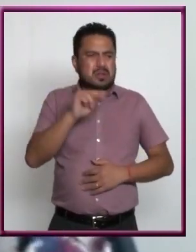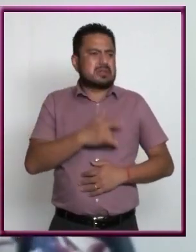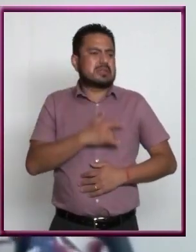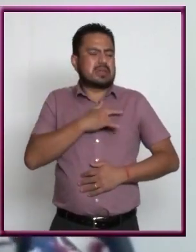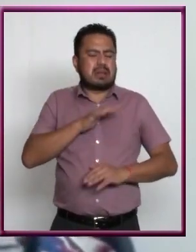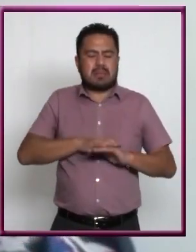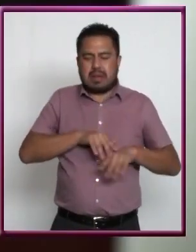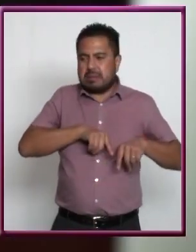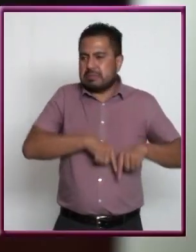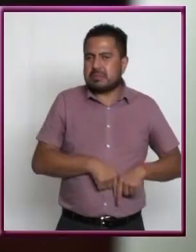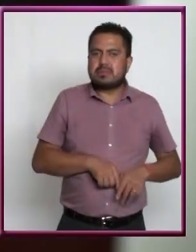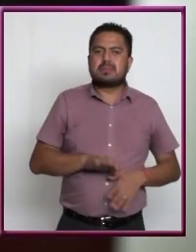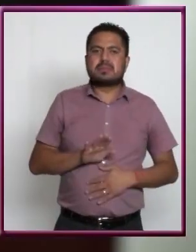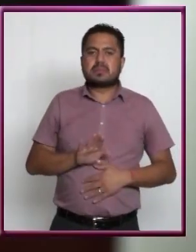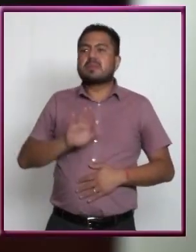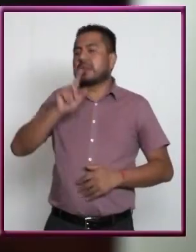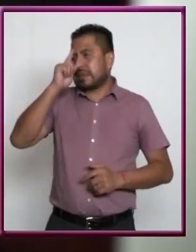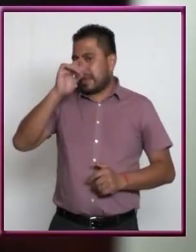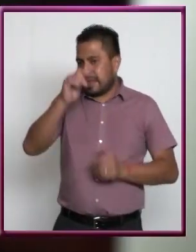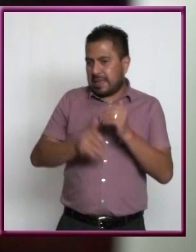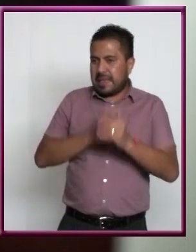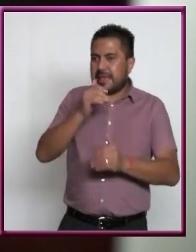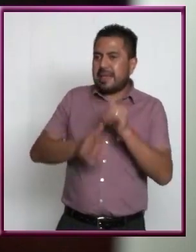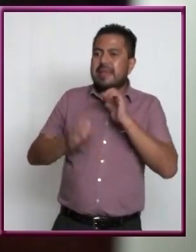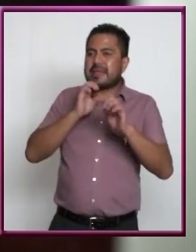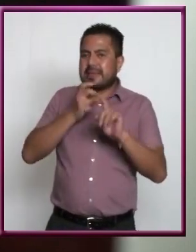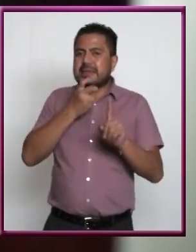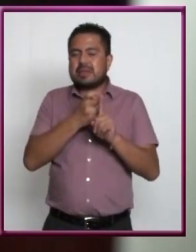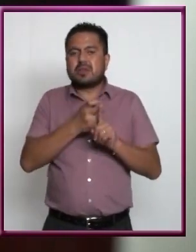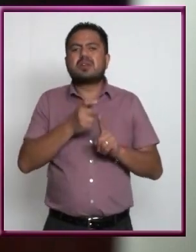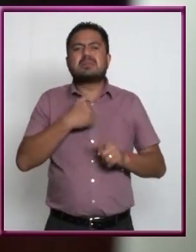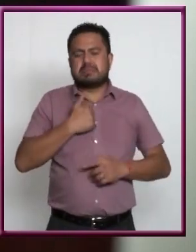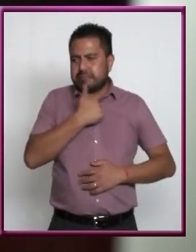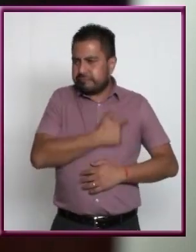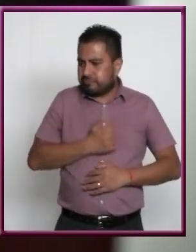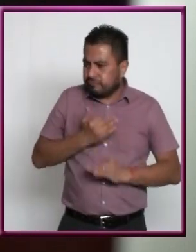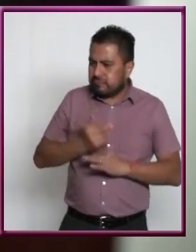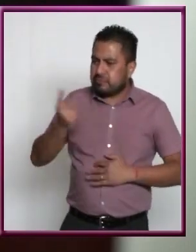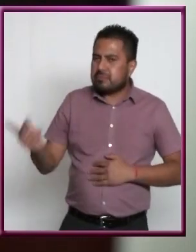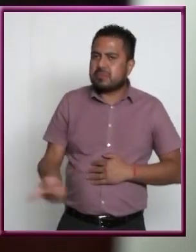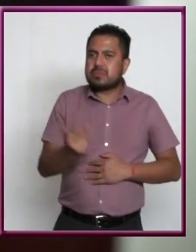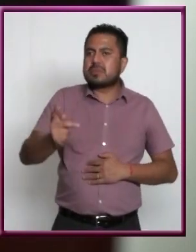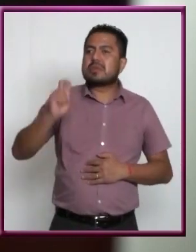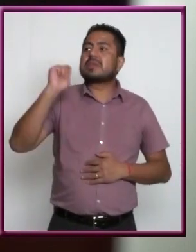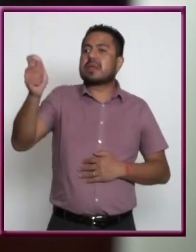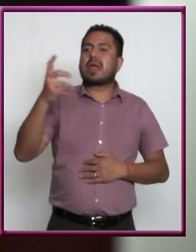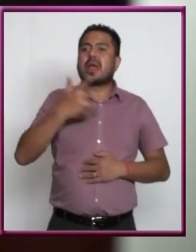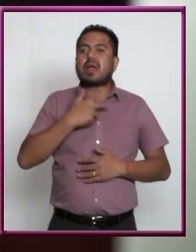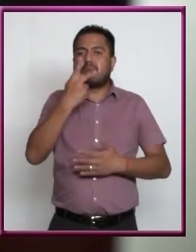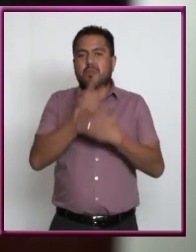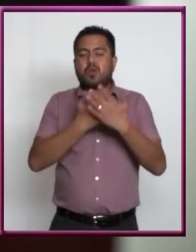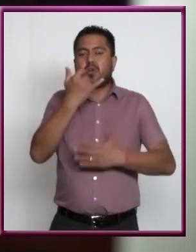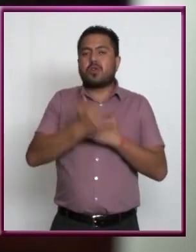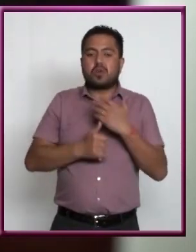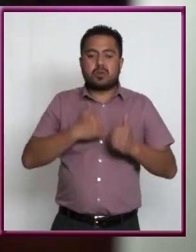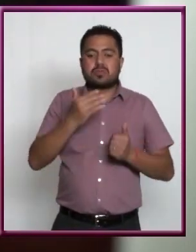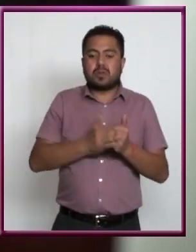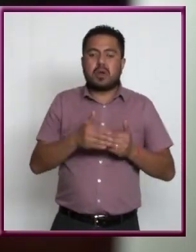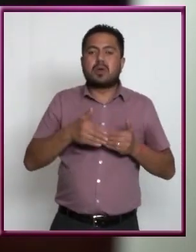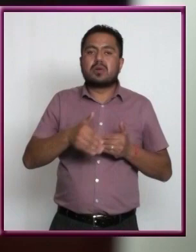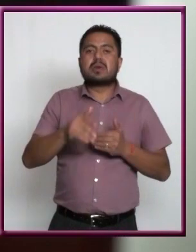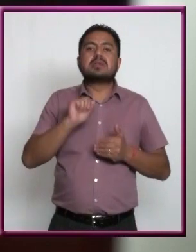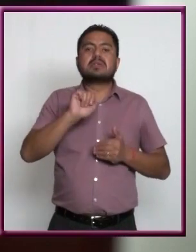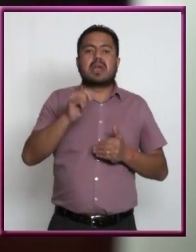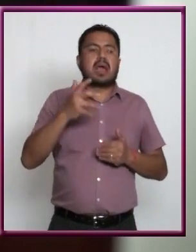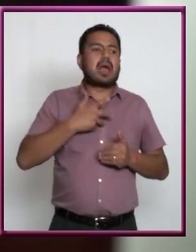sentirnos tan enterrados. Oye, y ya para acabar esta entrevista, nos gustaría preguntarte si tienes proyectos en puerta, si